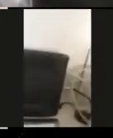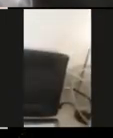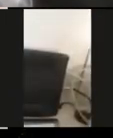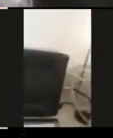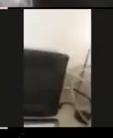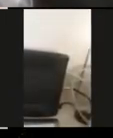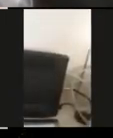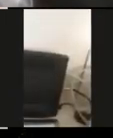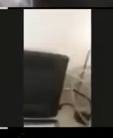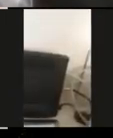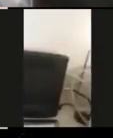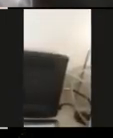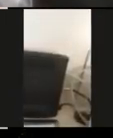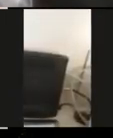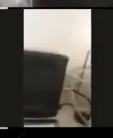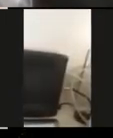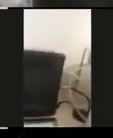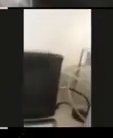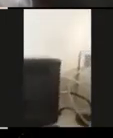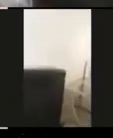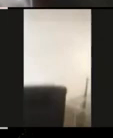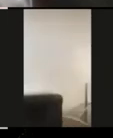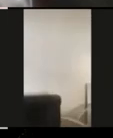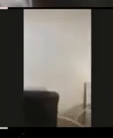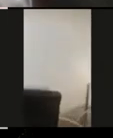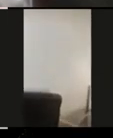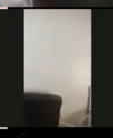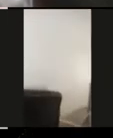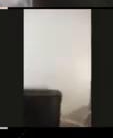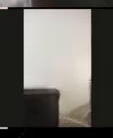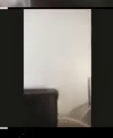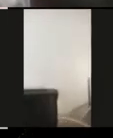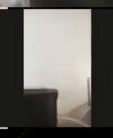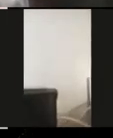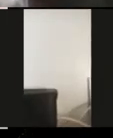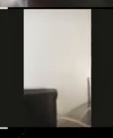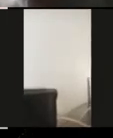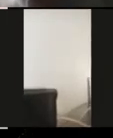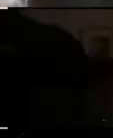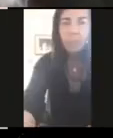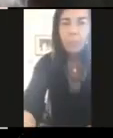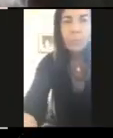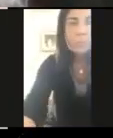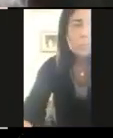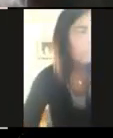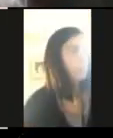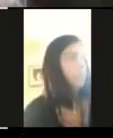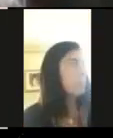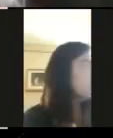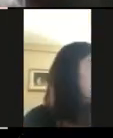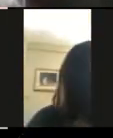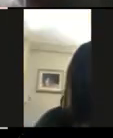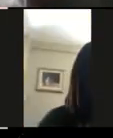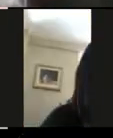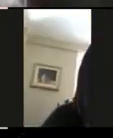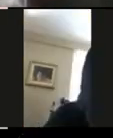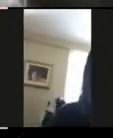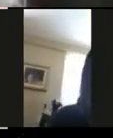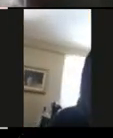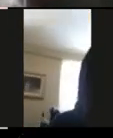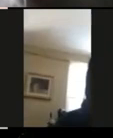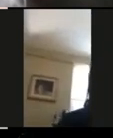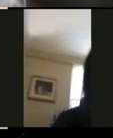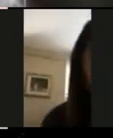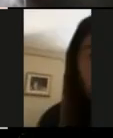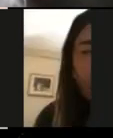salvatore ingenieros y mariana talla villa su padre era a su manera un revolucionario